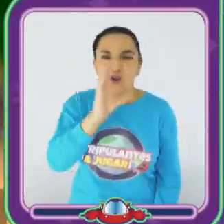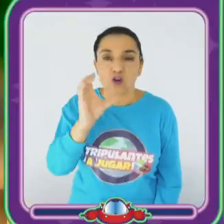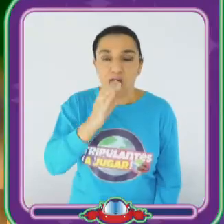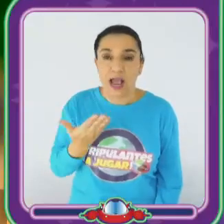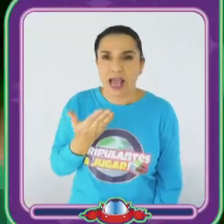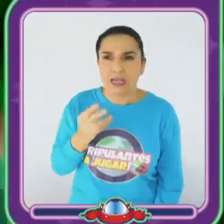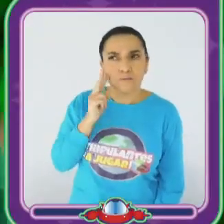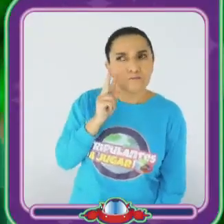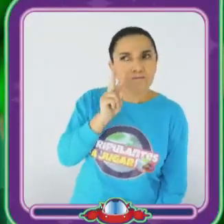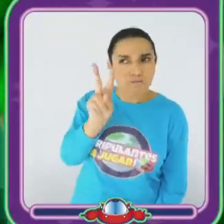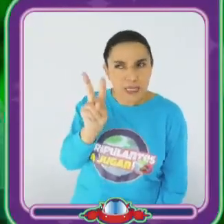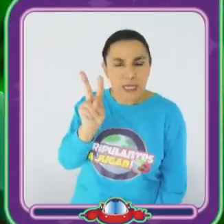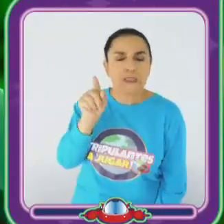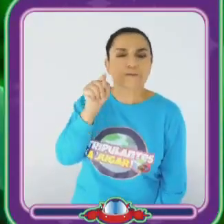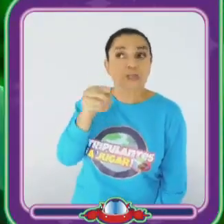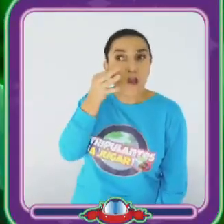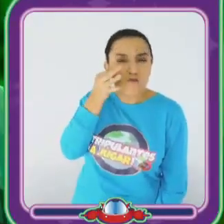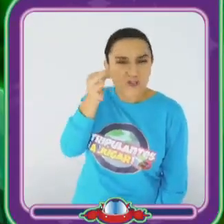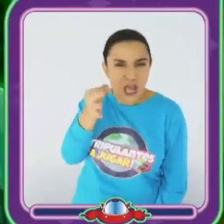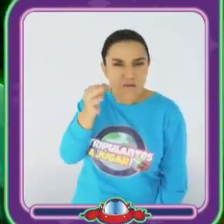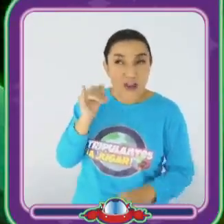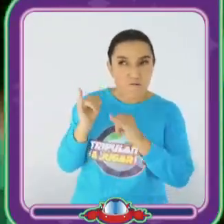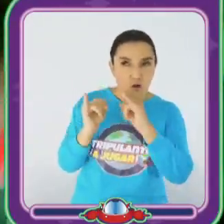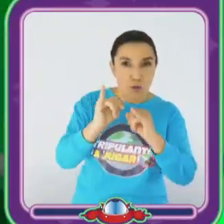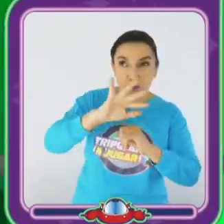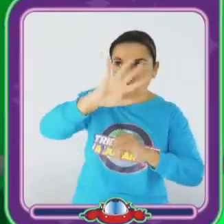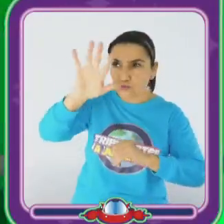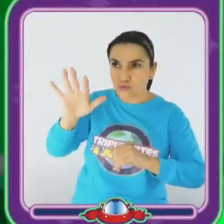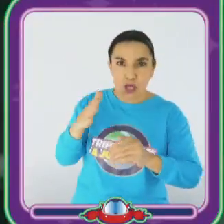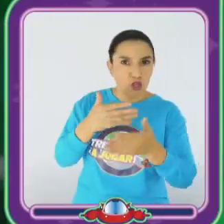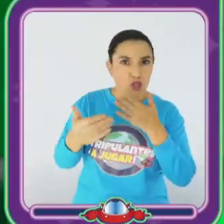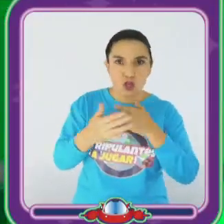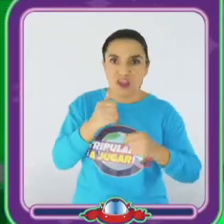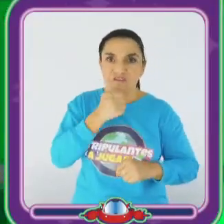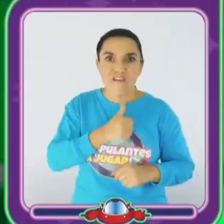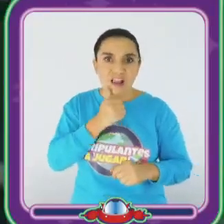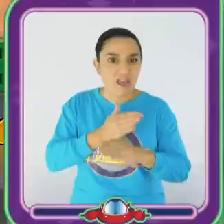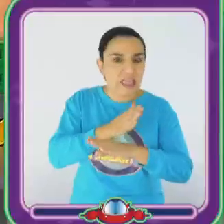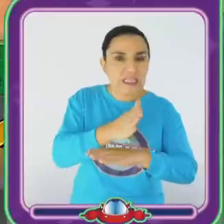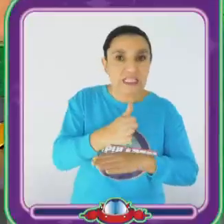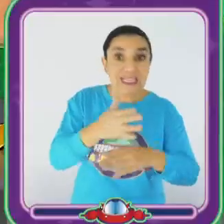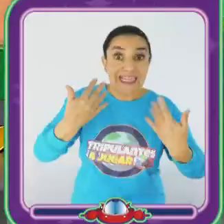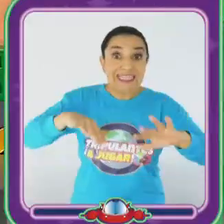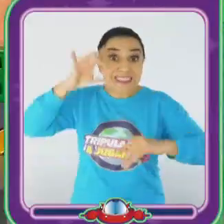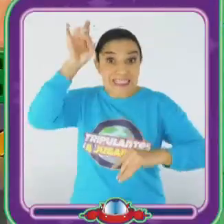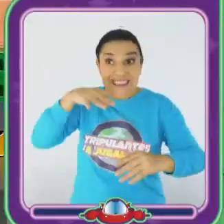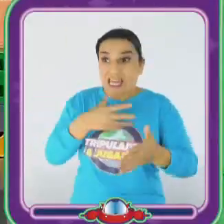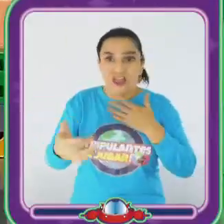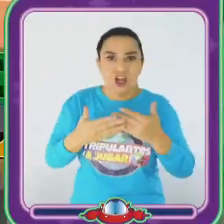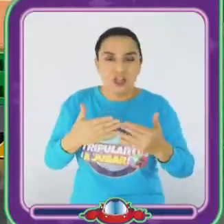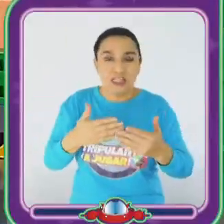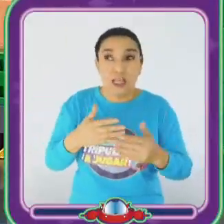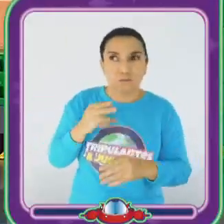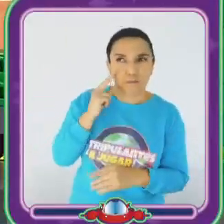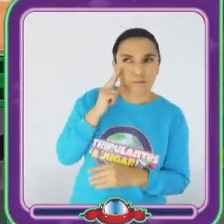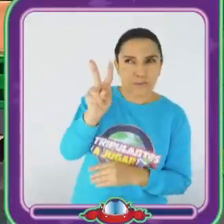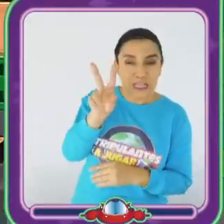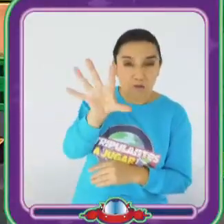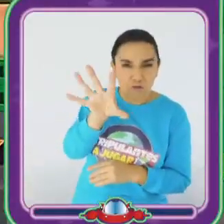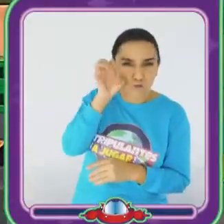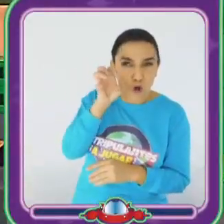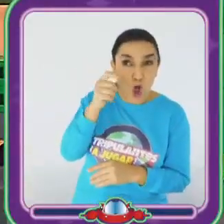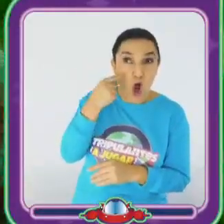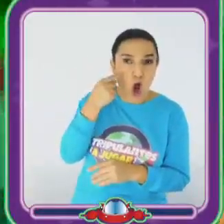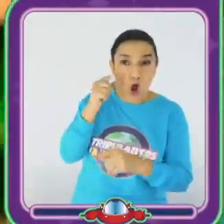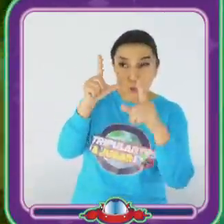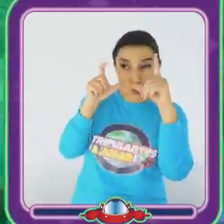buscado? Analicen la información, observen. ¿Dónde no estuvieron? ¡Oh! Ya sé dónde están. Graben esa información, saquen